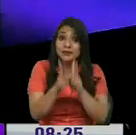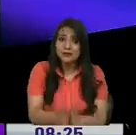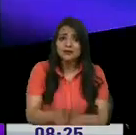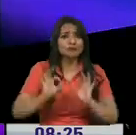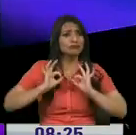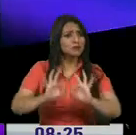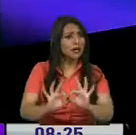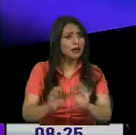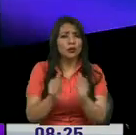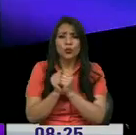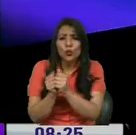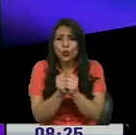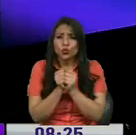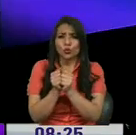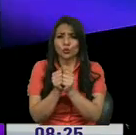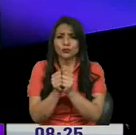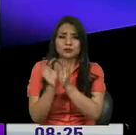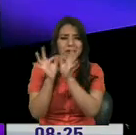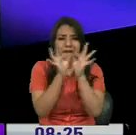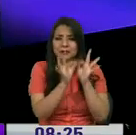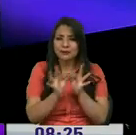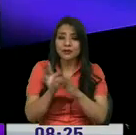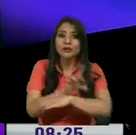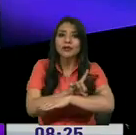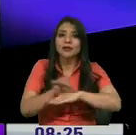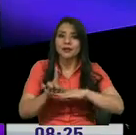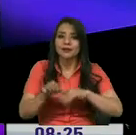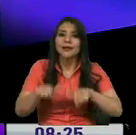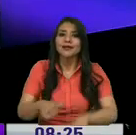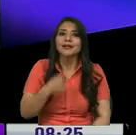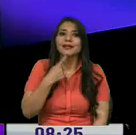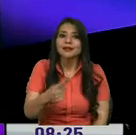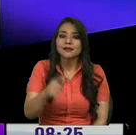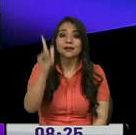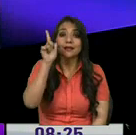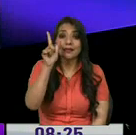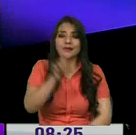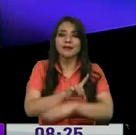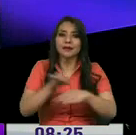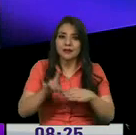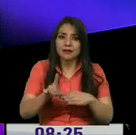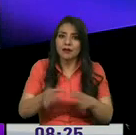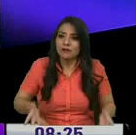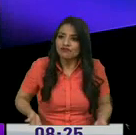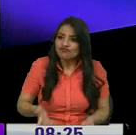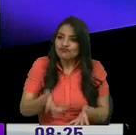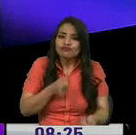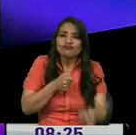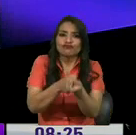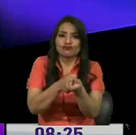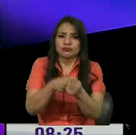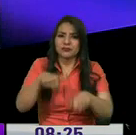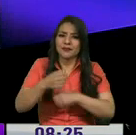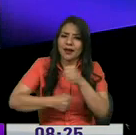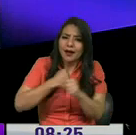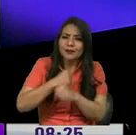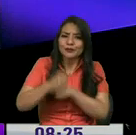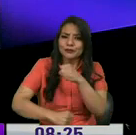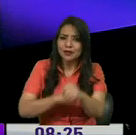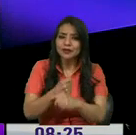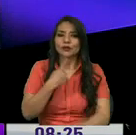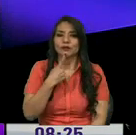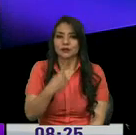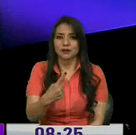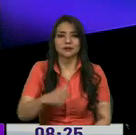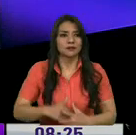unieron, han mantenido una directiva. Lo que aquí siempre decimos, miren que aquí hemos, a lo largo de los años, lo hemos dicho, alguien